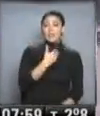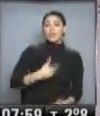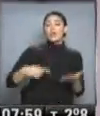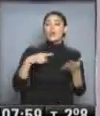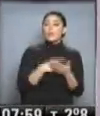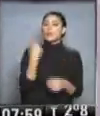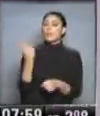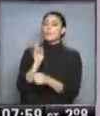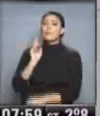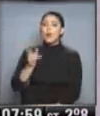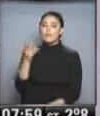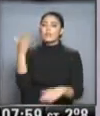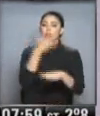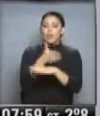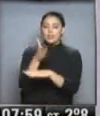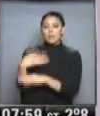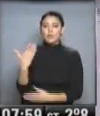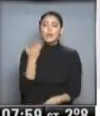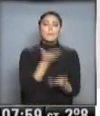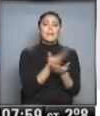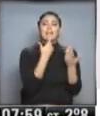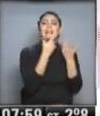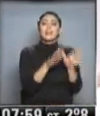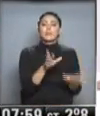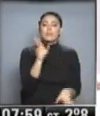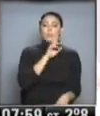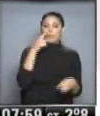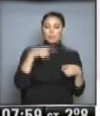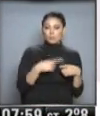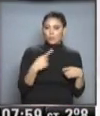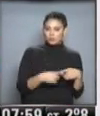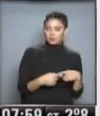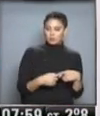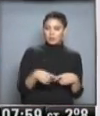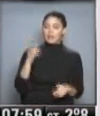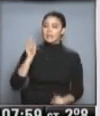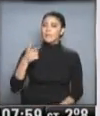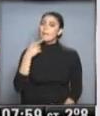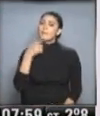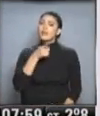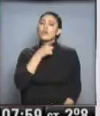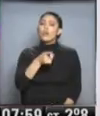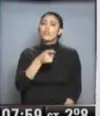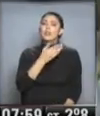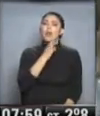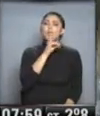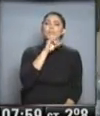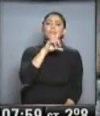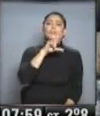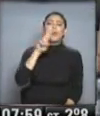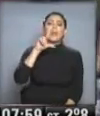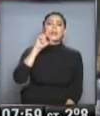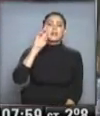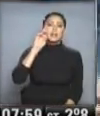algunos establecimientos por lo que pidió la renuncia de una funcionaria y anticipó una demanda contra este bulrich ministro de